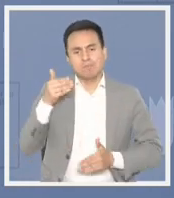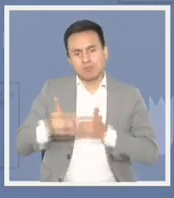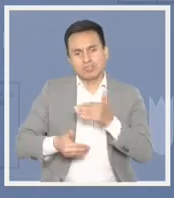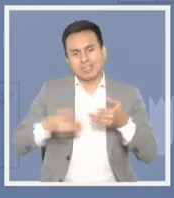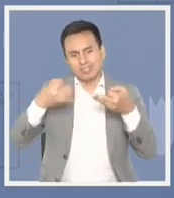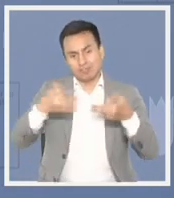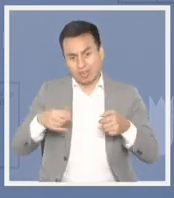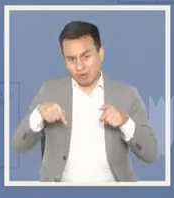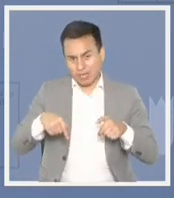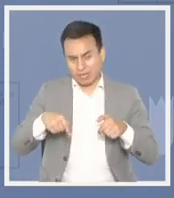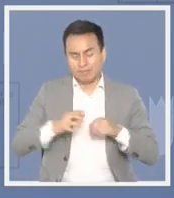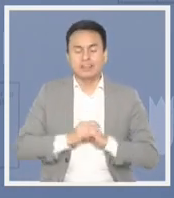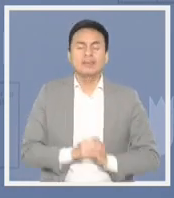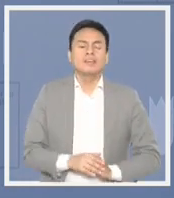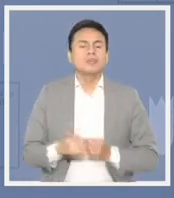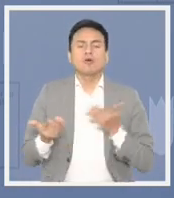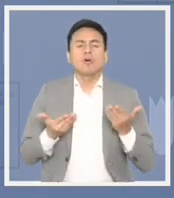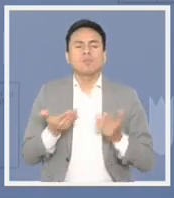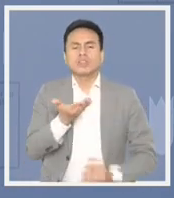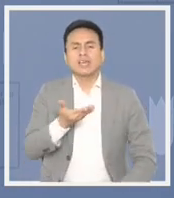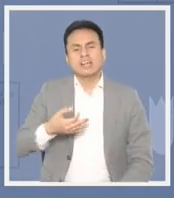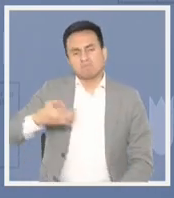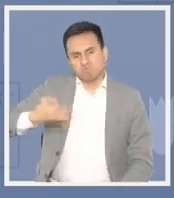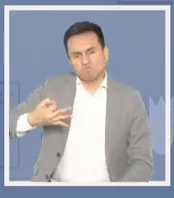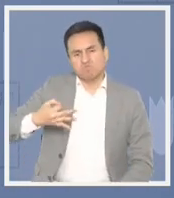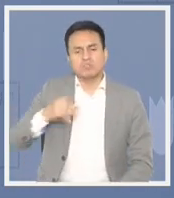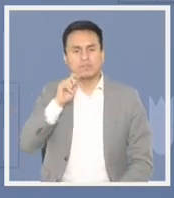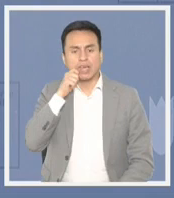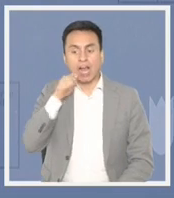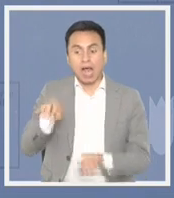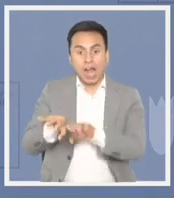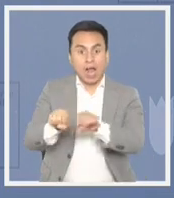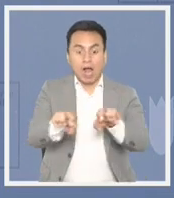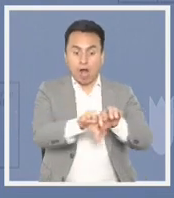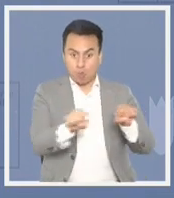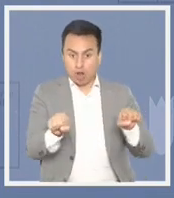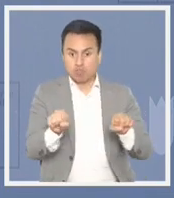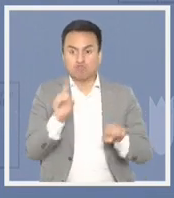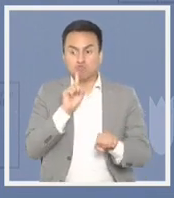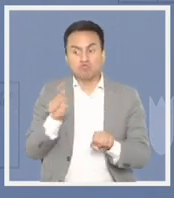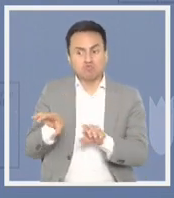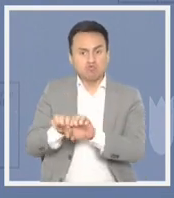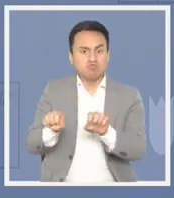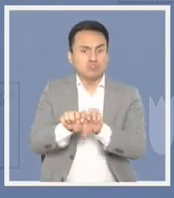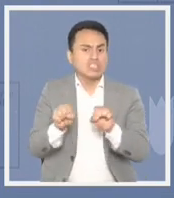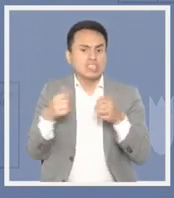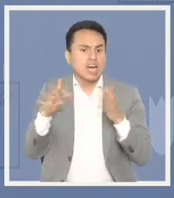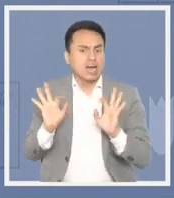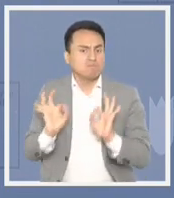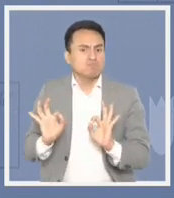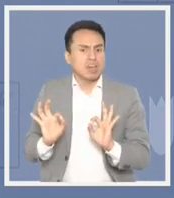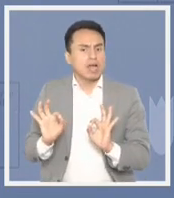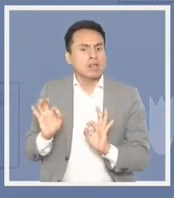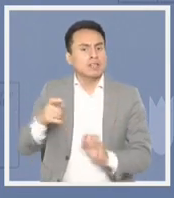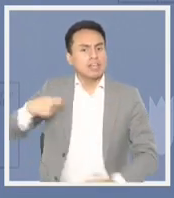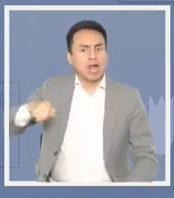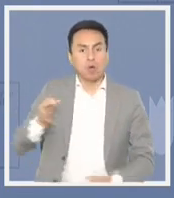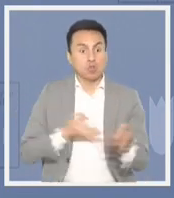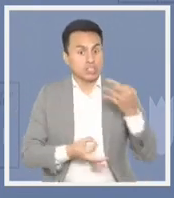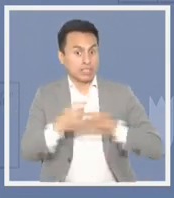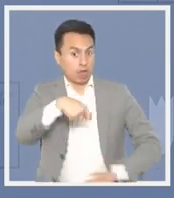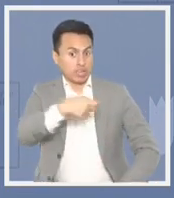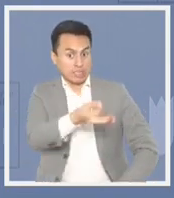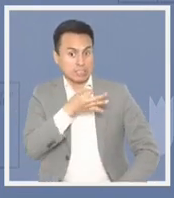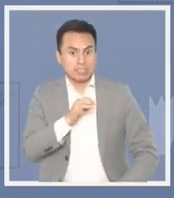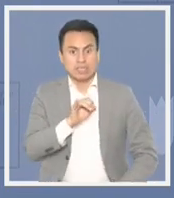proceso. Y ¿cómo usted puede garantizar finalmente que los acuerdos están zanjados en el Parlamento? Hoy día habían senadores que decían,